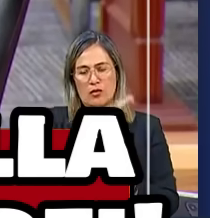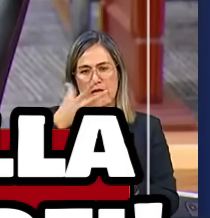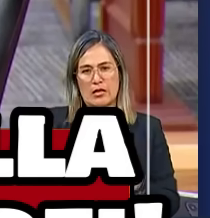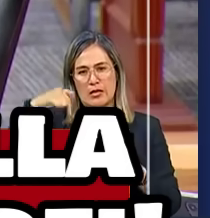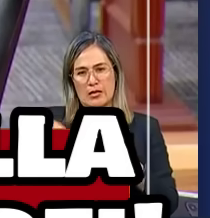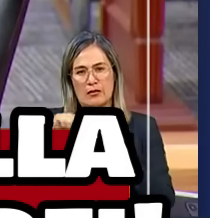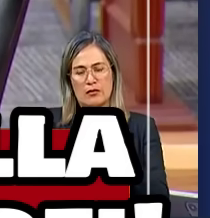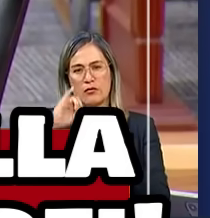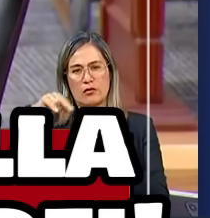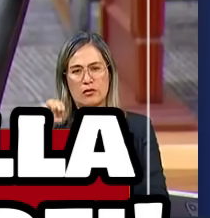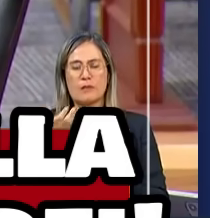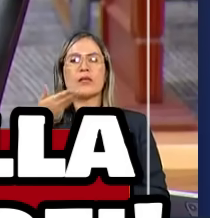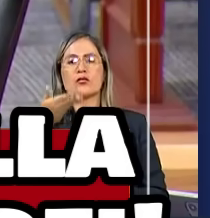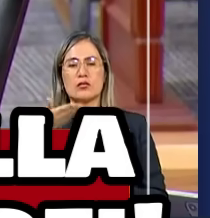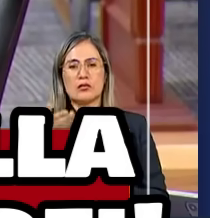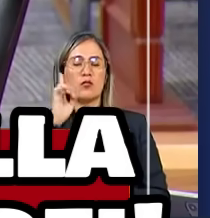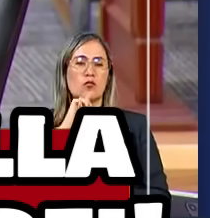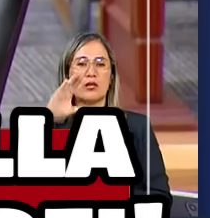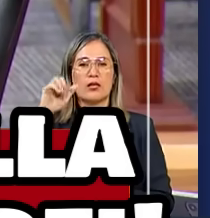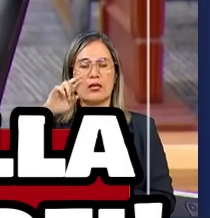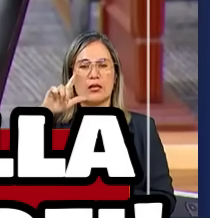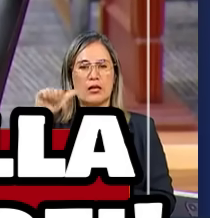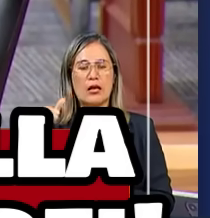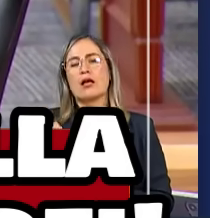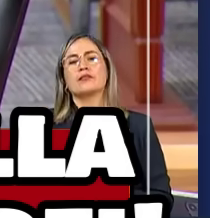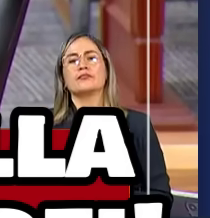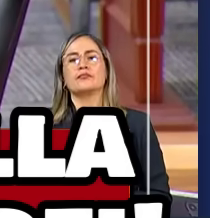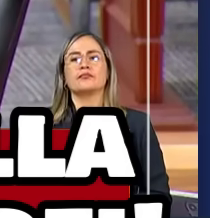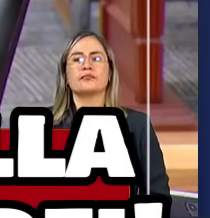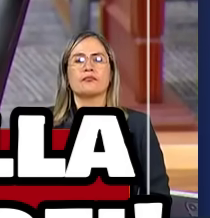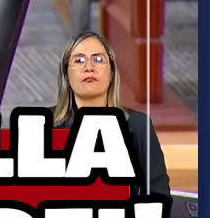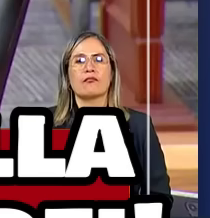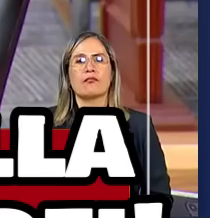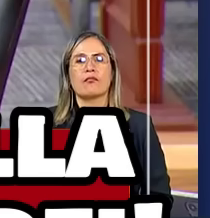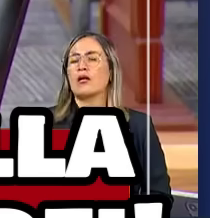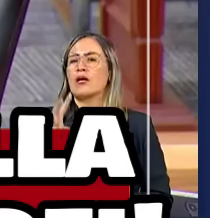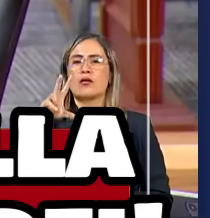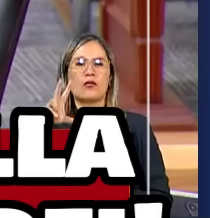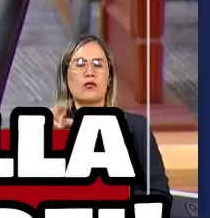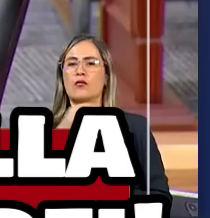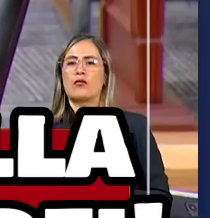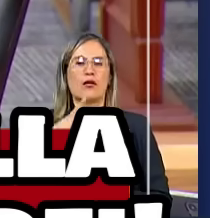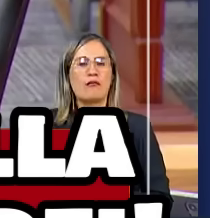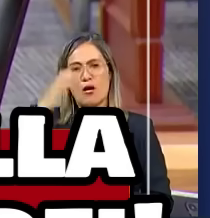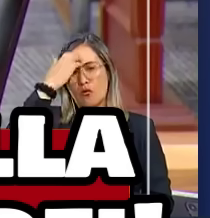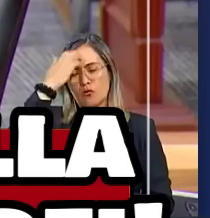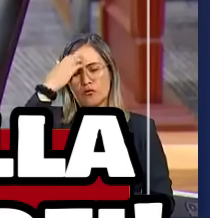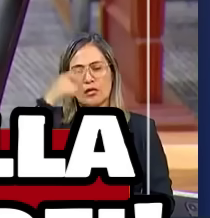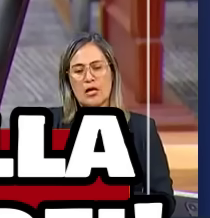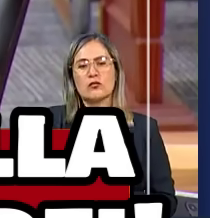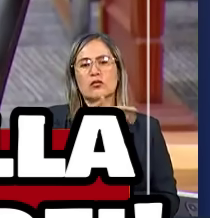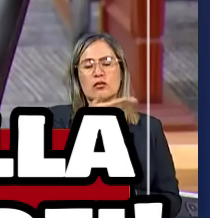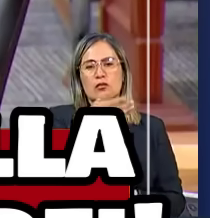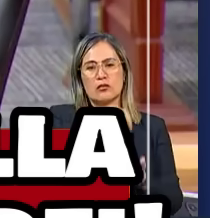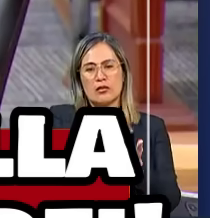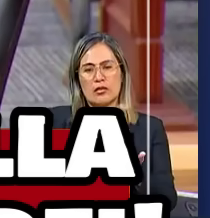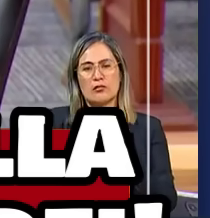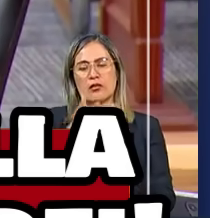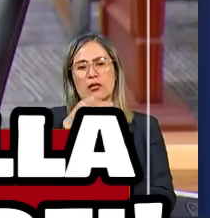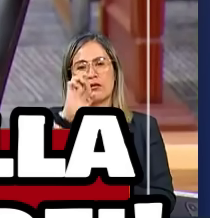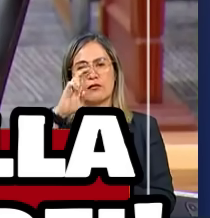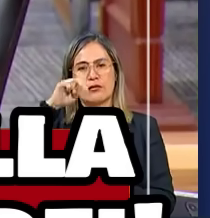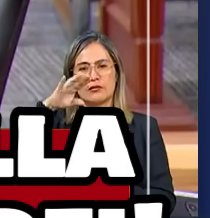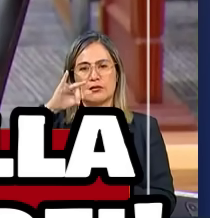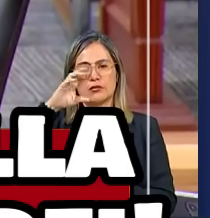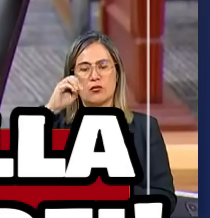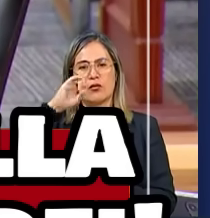Nacional Electoral, solicita que la consejera Carla Astrid Humphrey Jordan se excuse de conocer el asunto relacionado con la solicitud de registro de Francisco Javier García